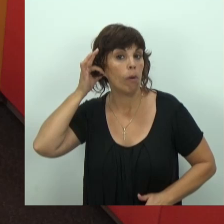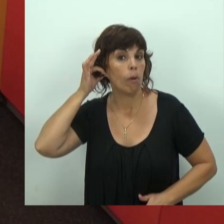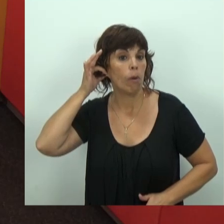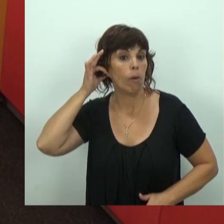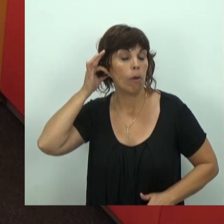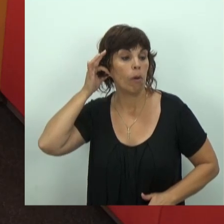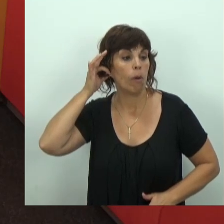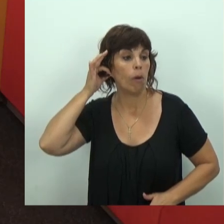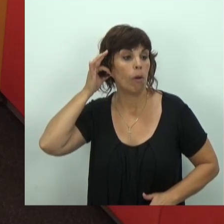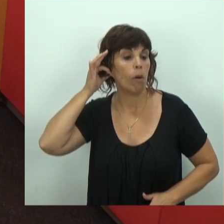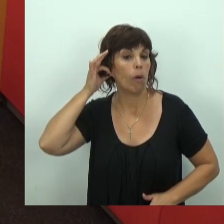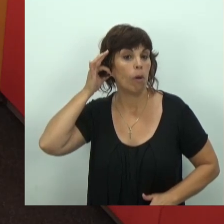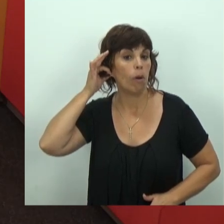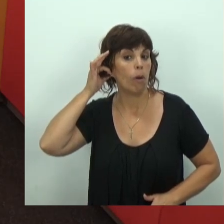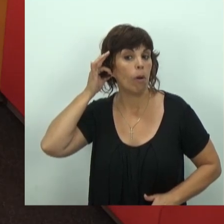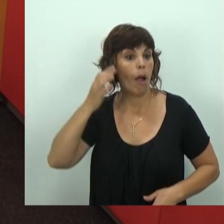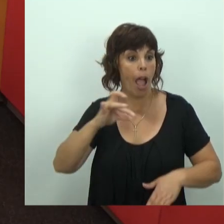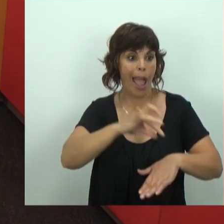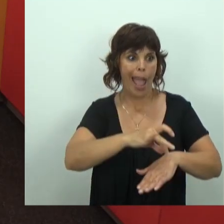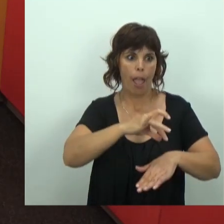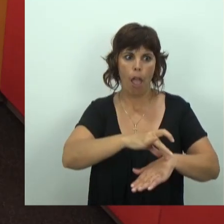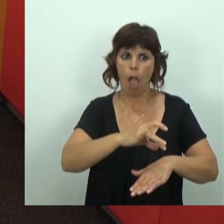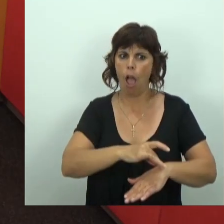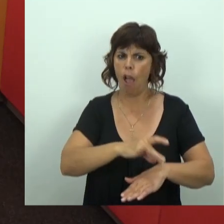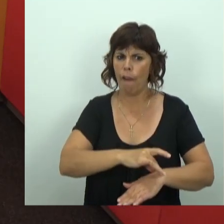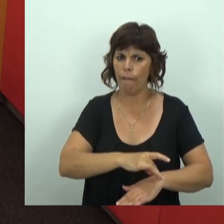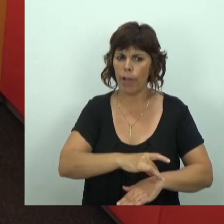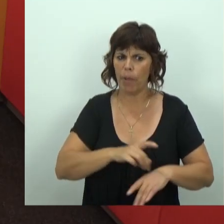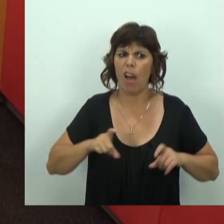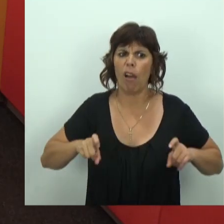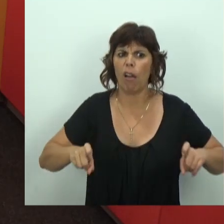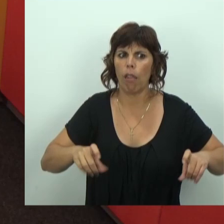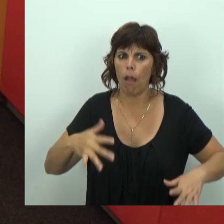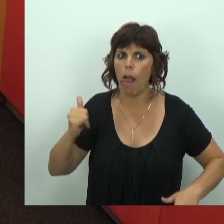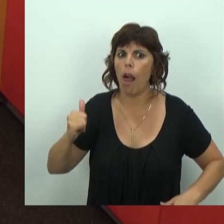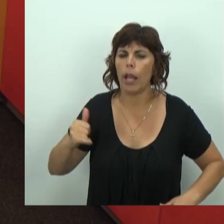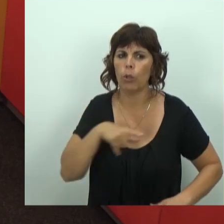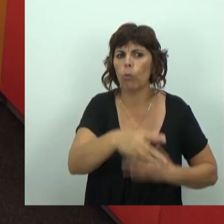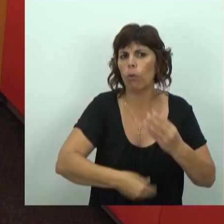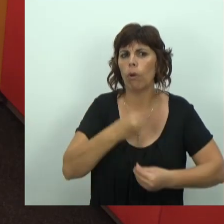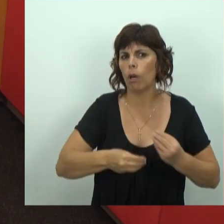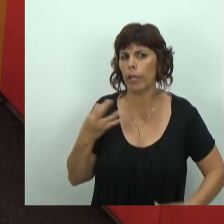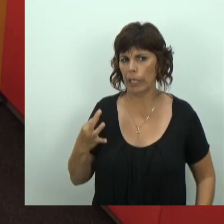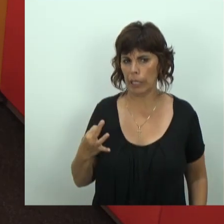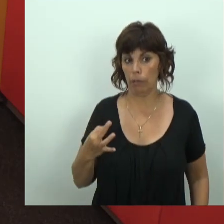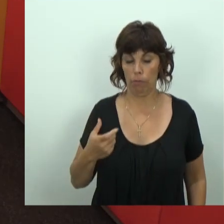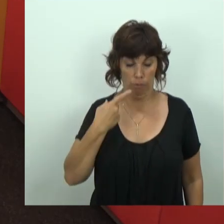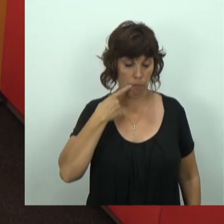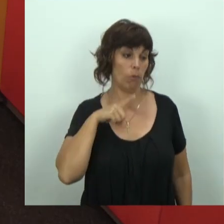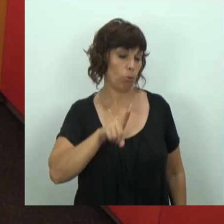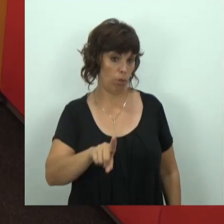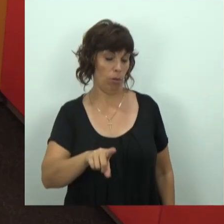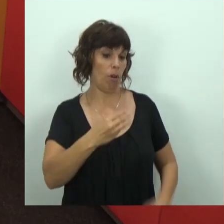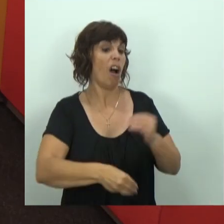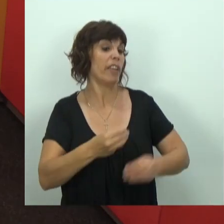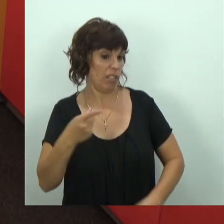de repente tiene una enfermedad, cáncer o algo? ¿Qué harías? Yo te digo lo que harías.